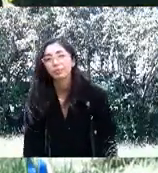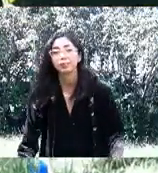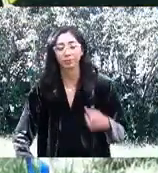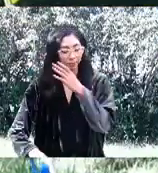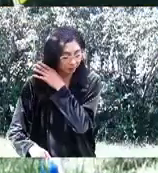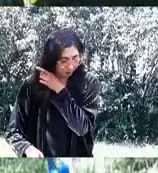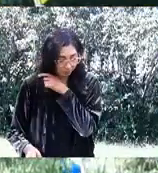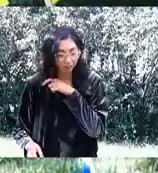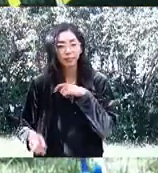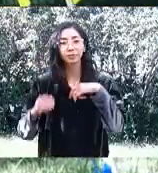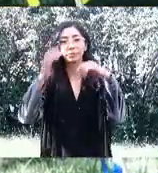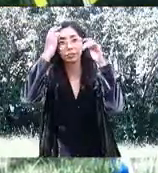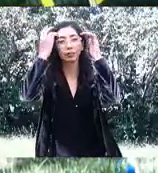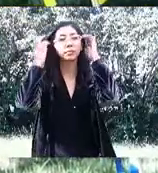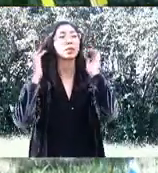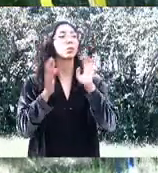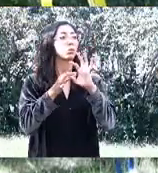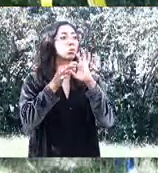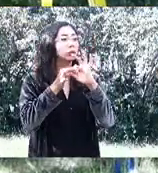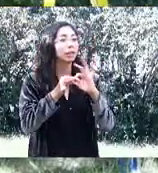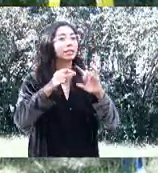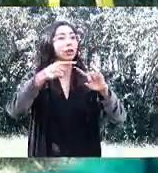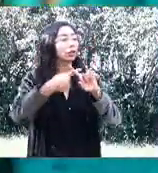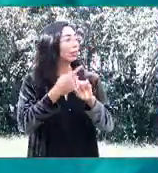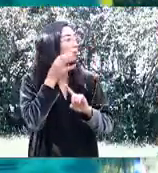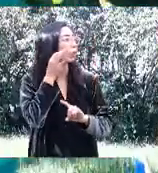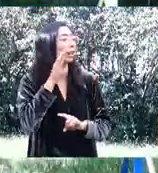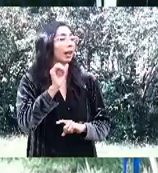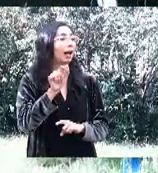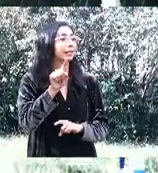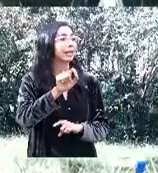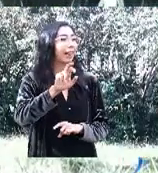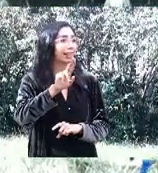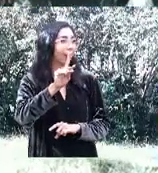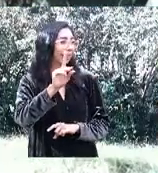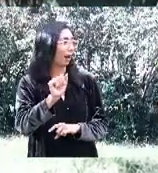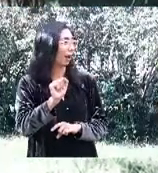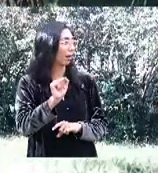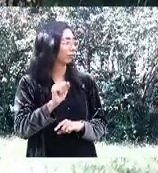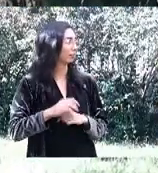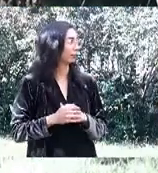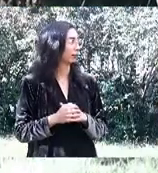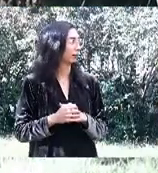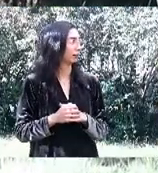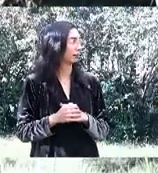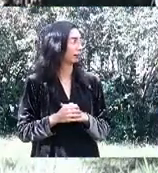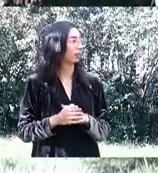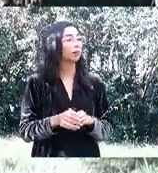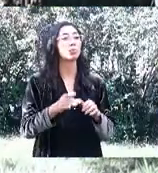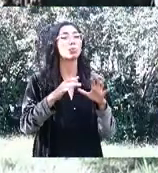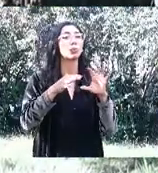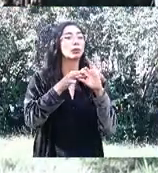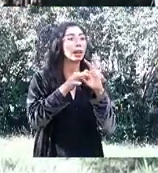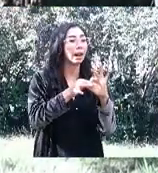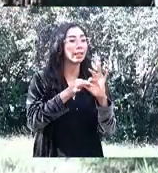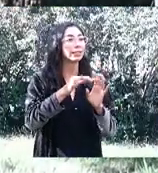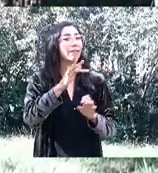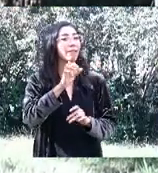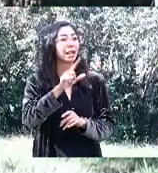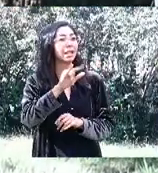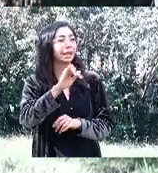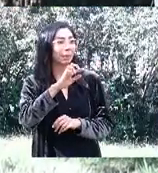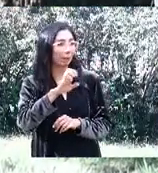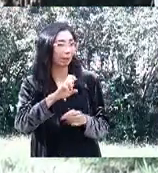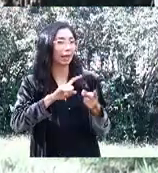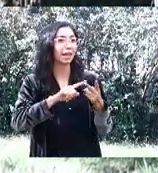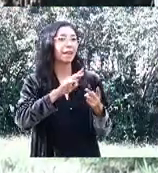Muchas gracias yo le devuelvo la palabra a Casandra Muchas gracias Felipe Muchas gracias bernardita por